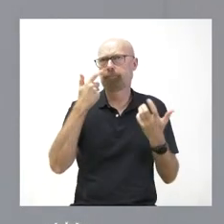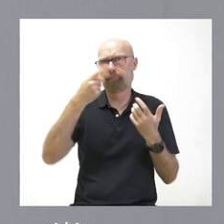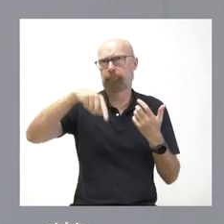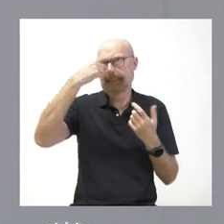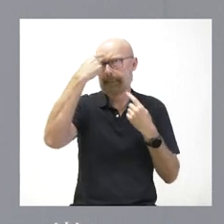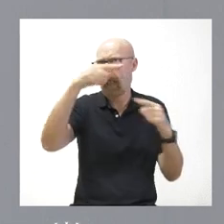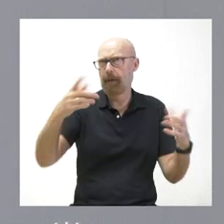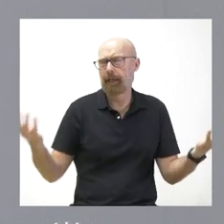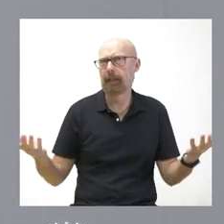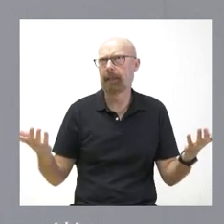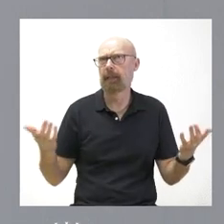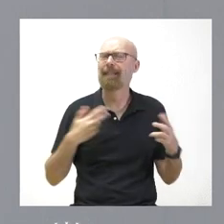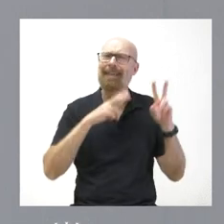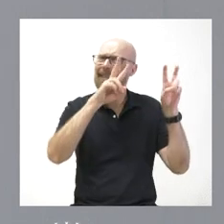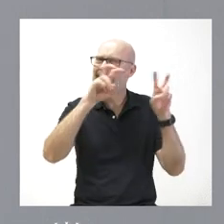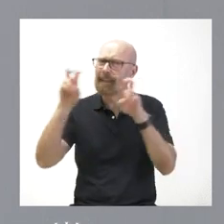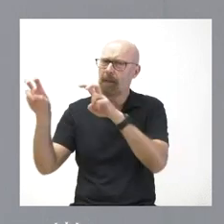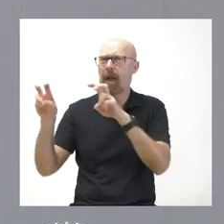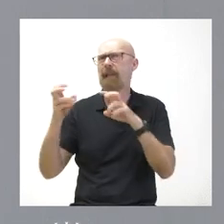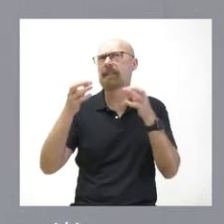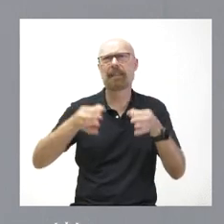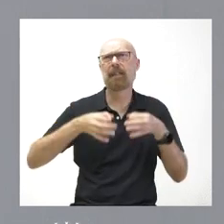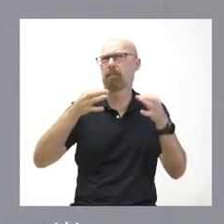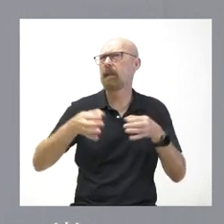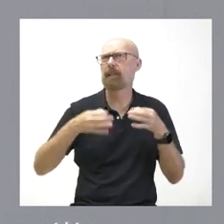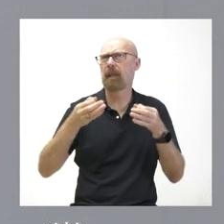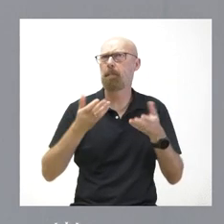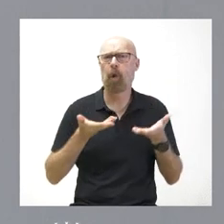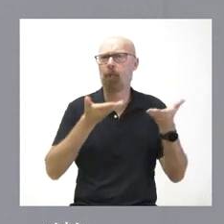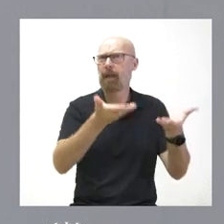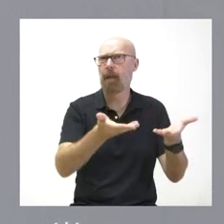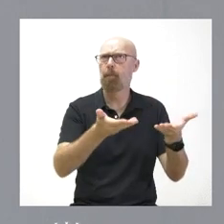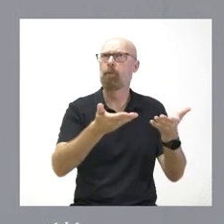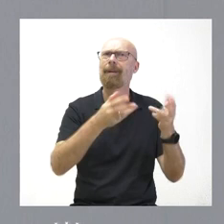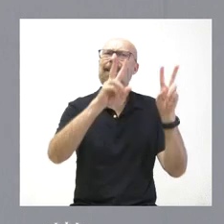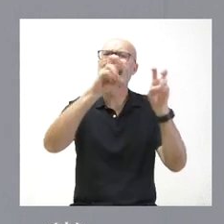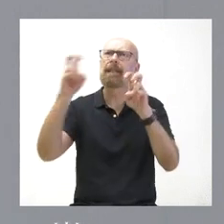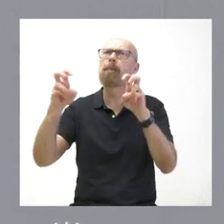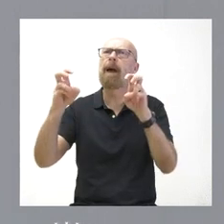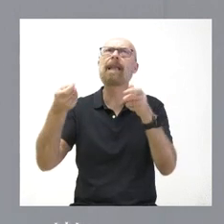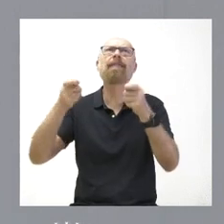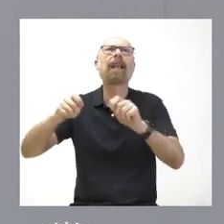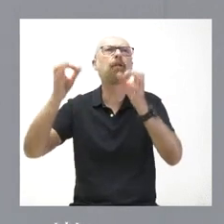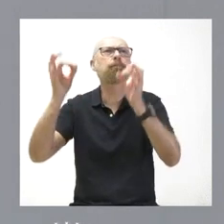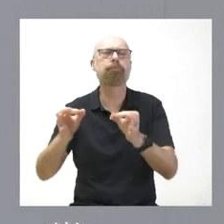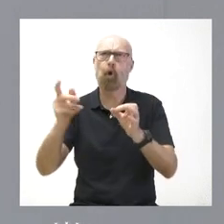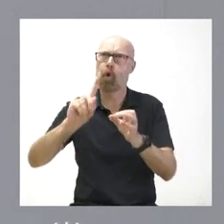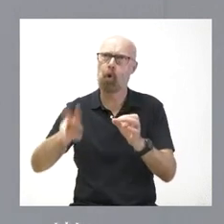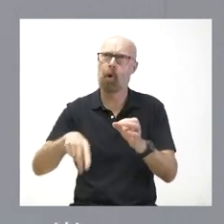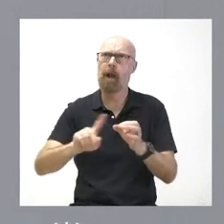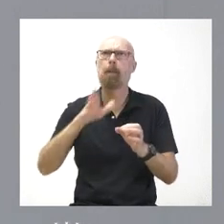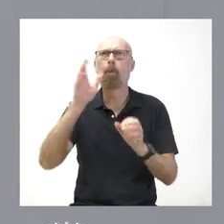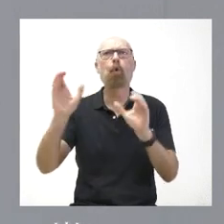materias que llevamos siempre encima de la mesa no Llevamos una lista cerrada Porque pueda haber grupos que planteen